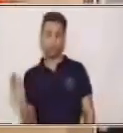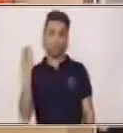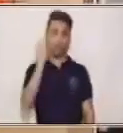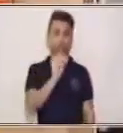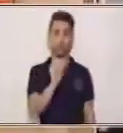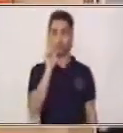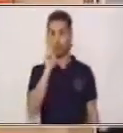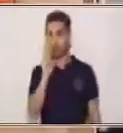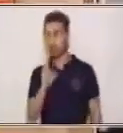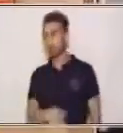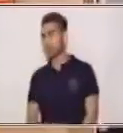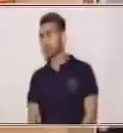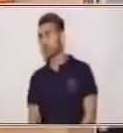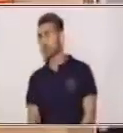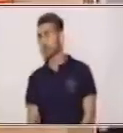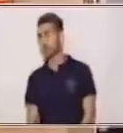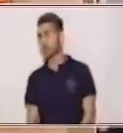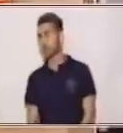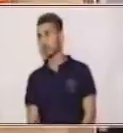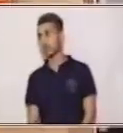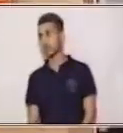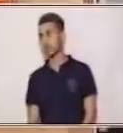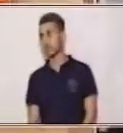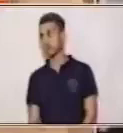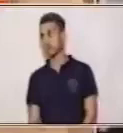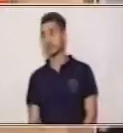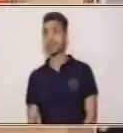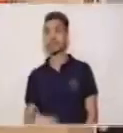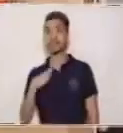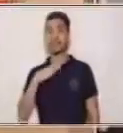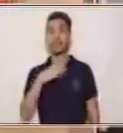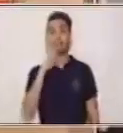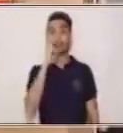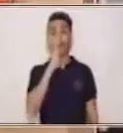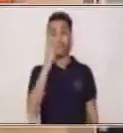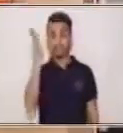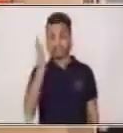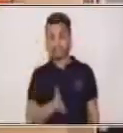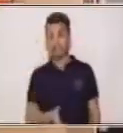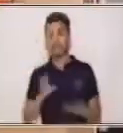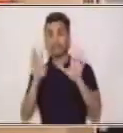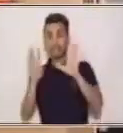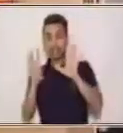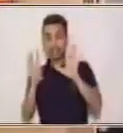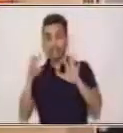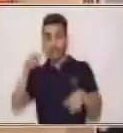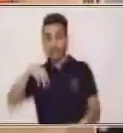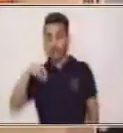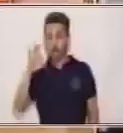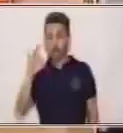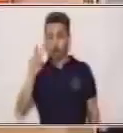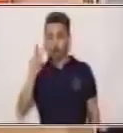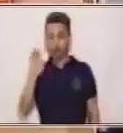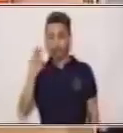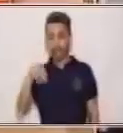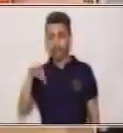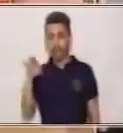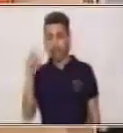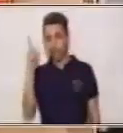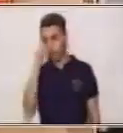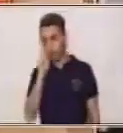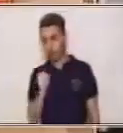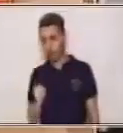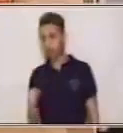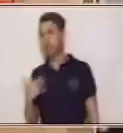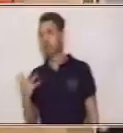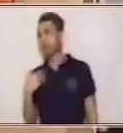2/9 y 3/9. Estamos comparando, ¿sí? Un tercio es igual